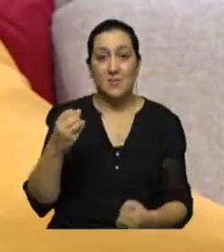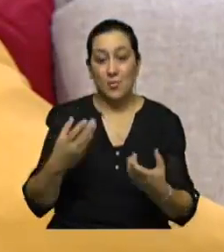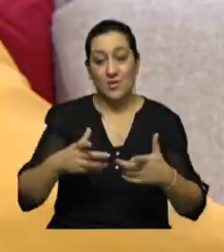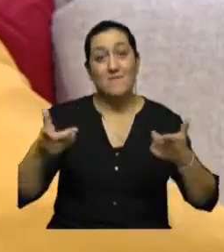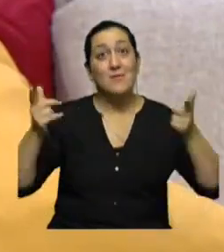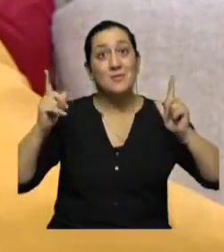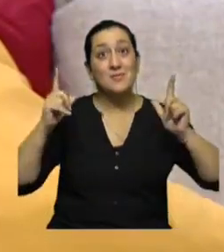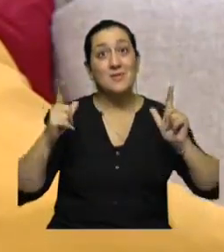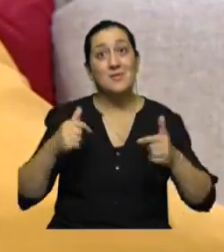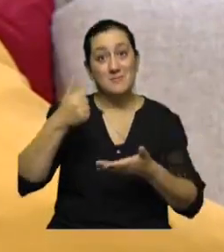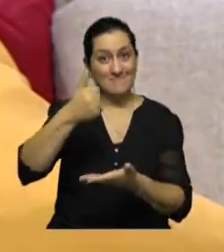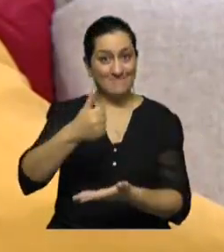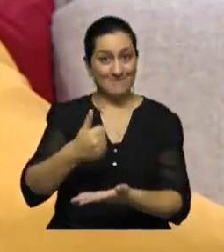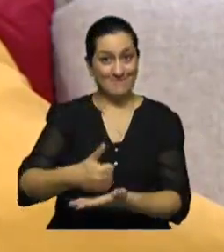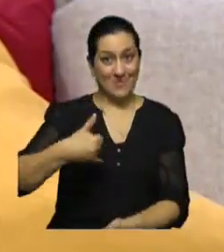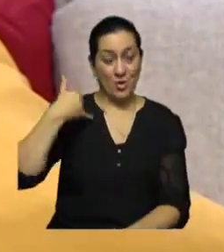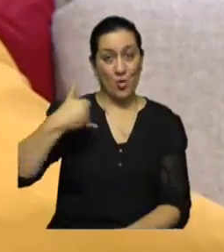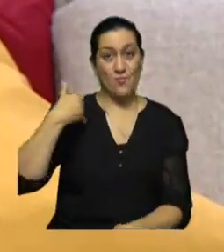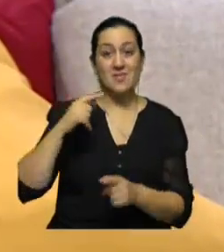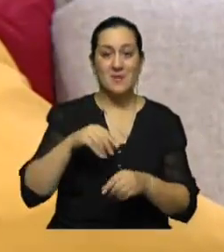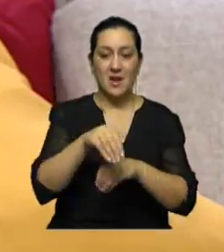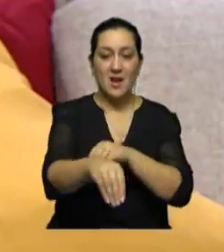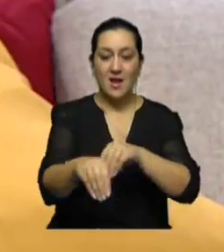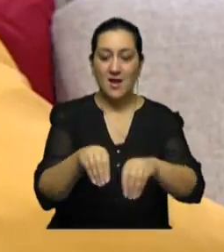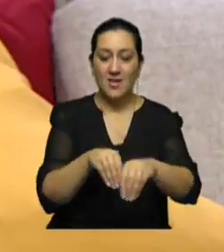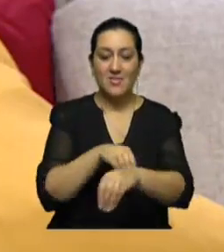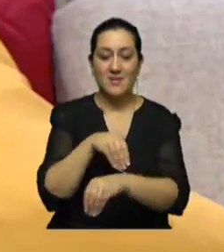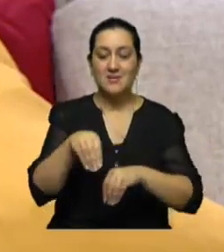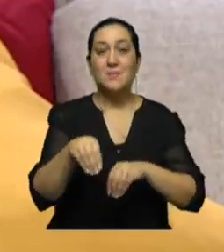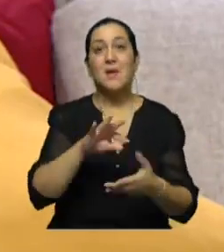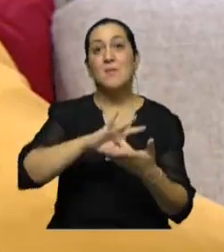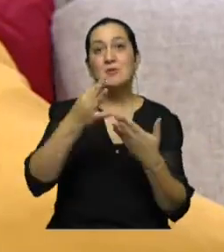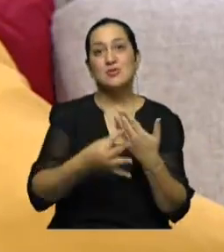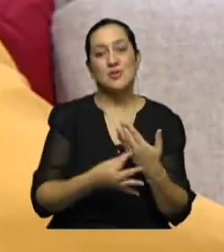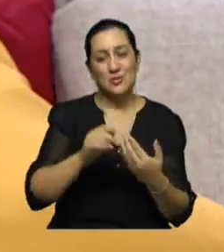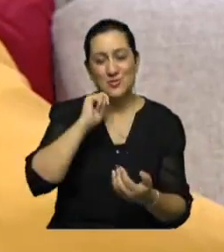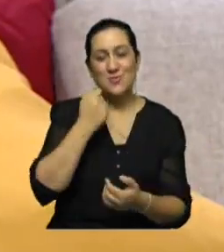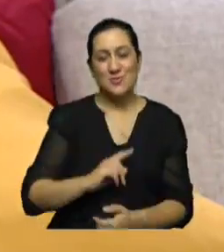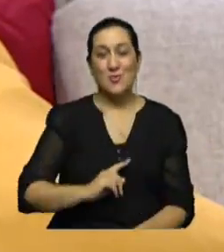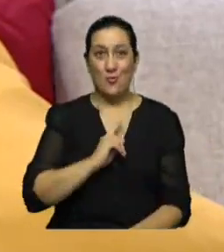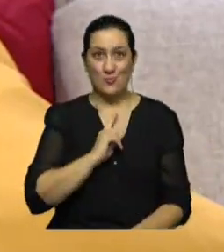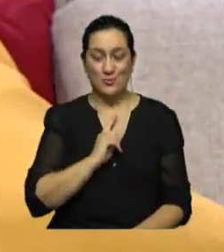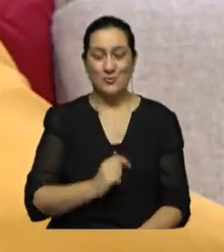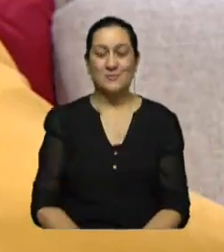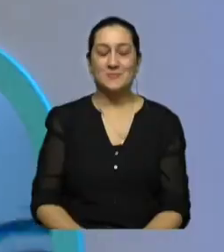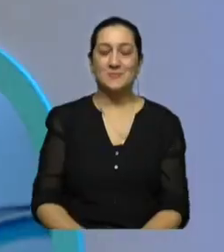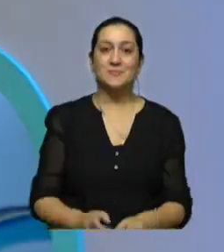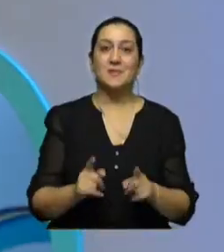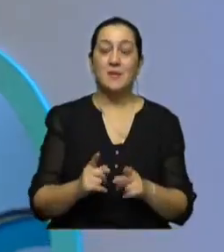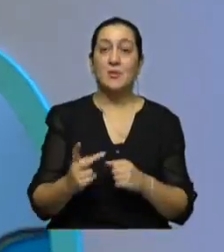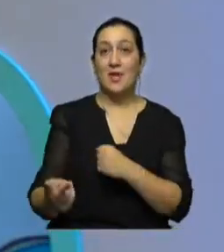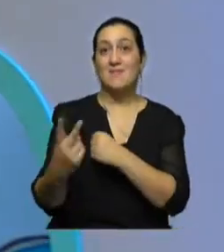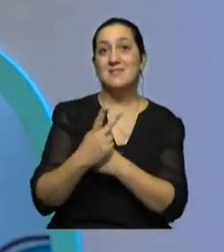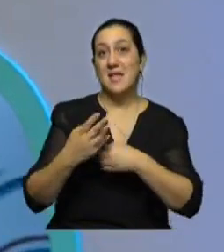una presencia que nos trae la juventud y el ajedrez unidos para proyectos que realmente nos hace sentir muy orgullosos. ¡Qué divino! También vamos a tener una visita